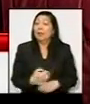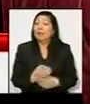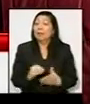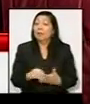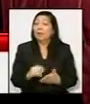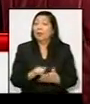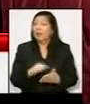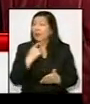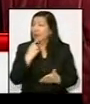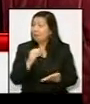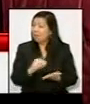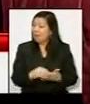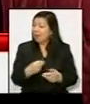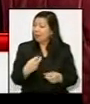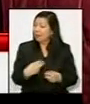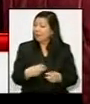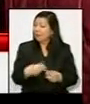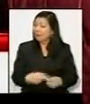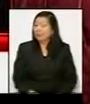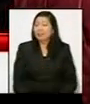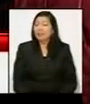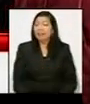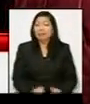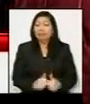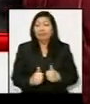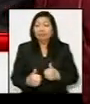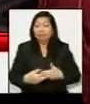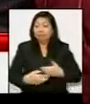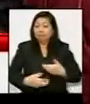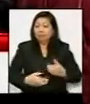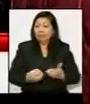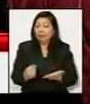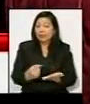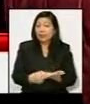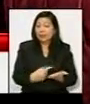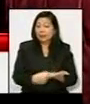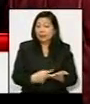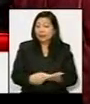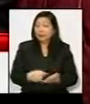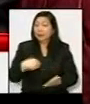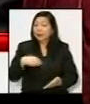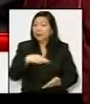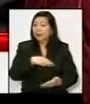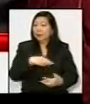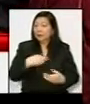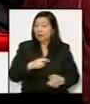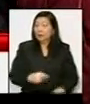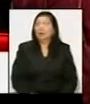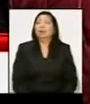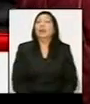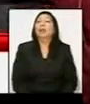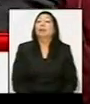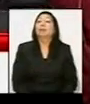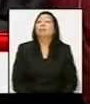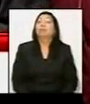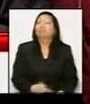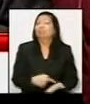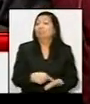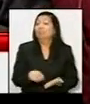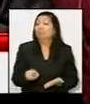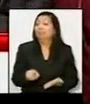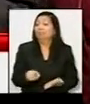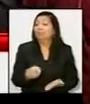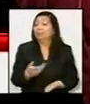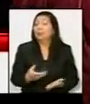está planteando es más grave lejos de ir un proceso de consagrar la autonomía del ministerio público más bien no estamos atando